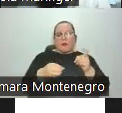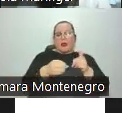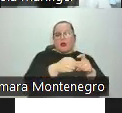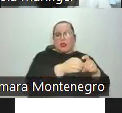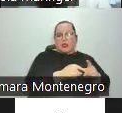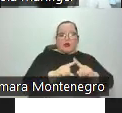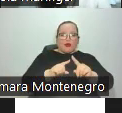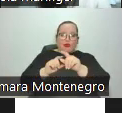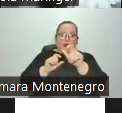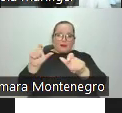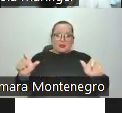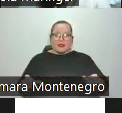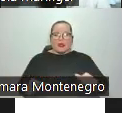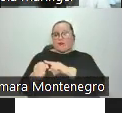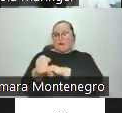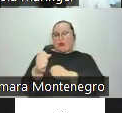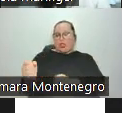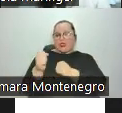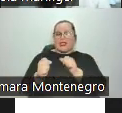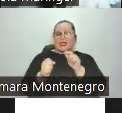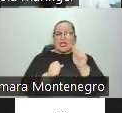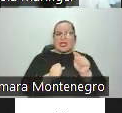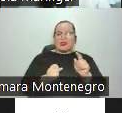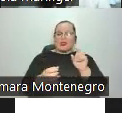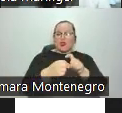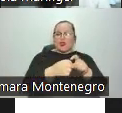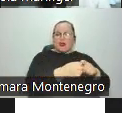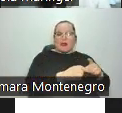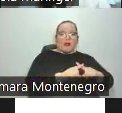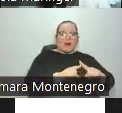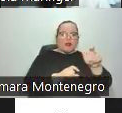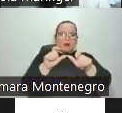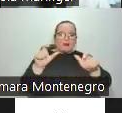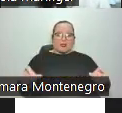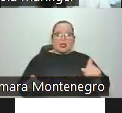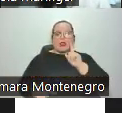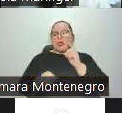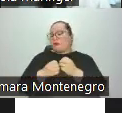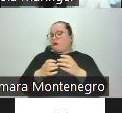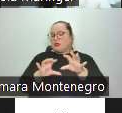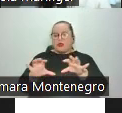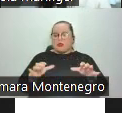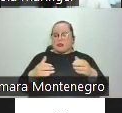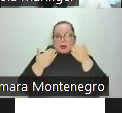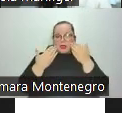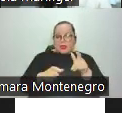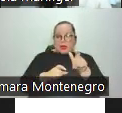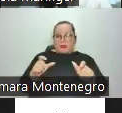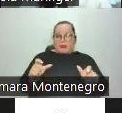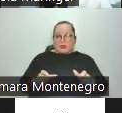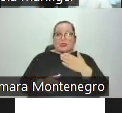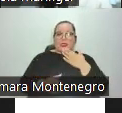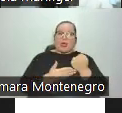otros. Potencia este networking, conecta con otras personas, tú tienes mucho que entregar. Y también ayuda a